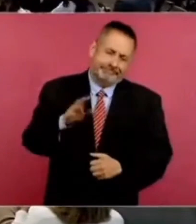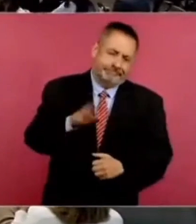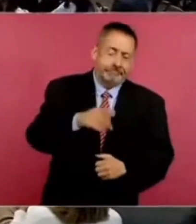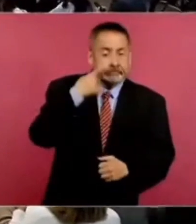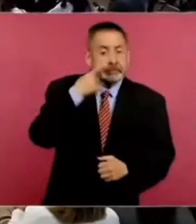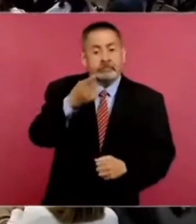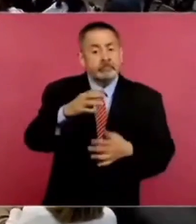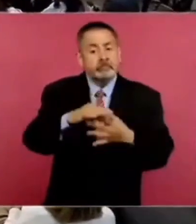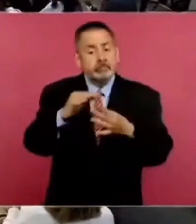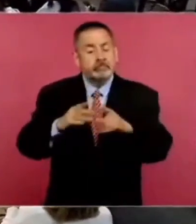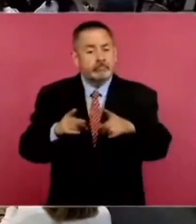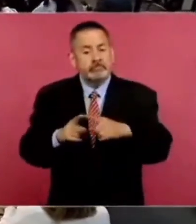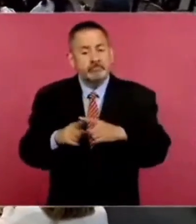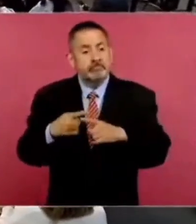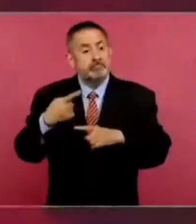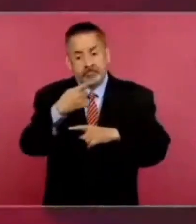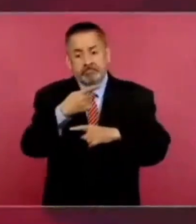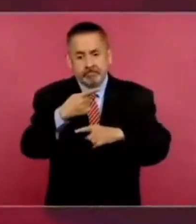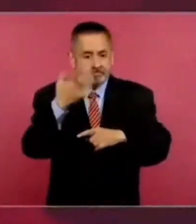pero cambiaron la fórmula,